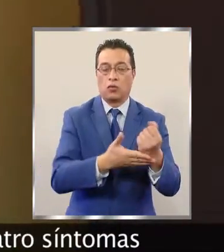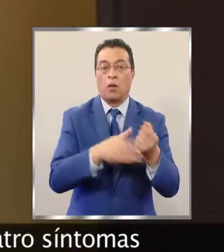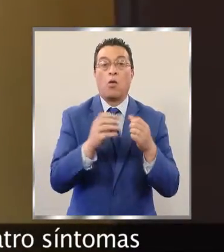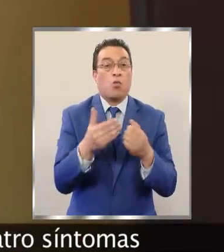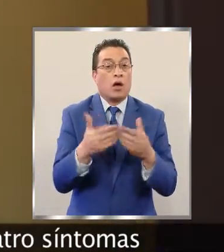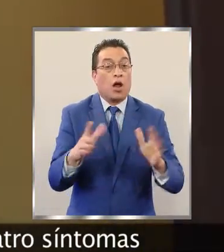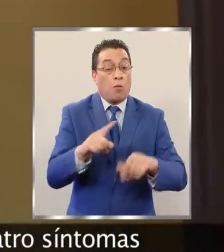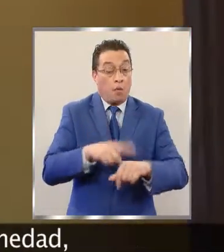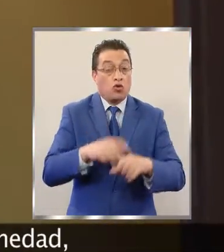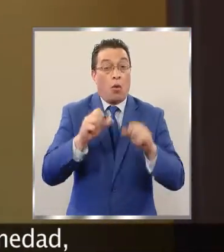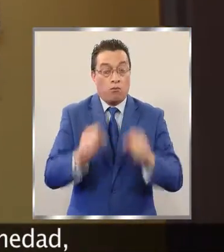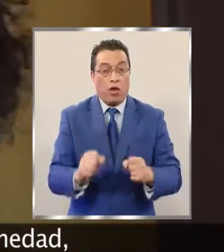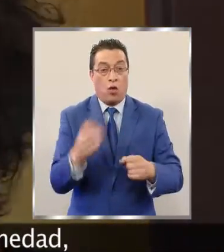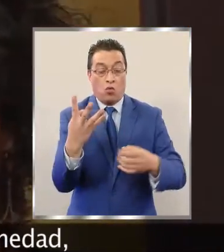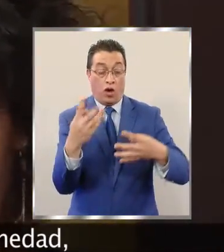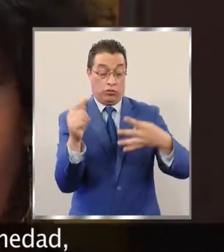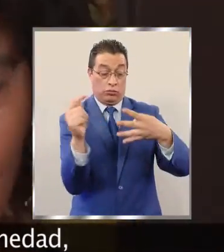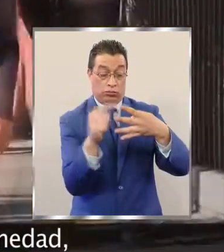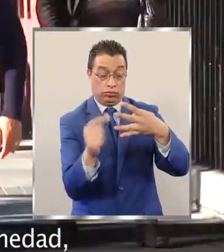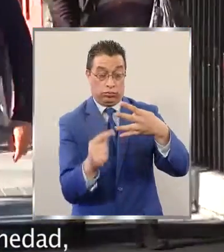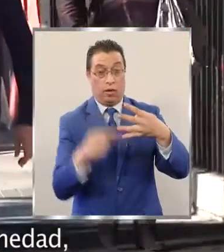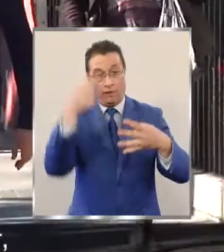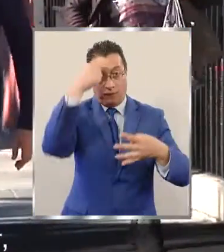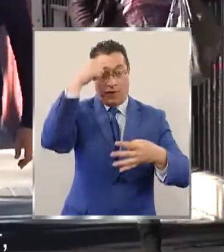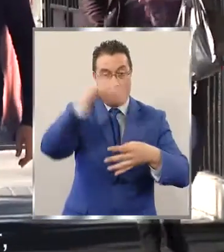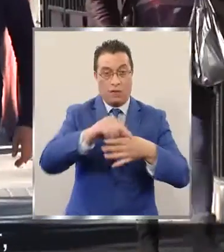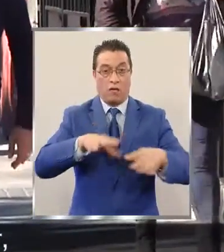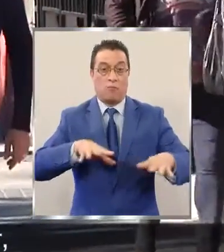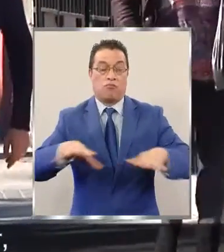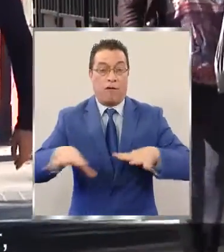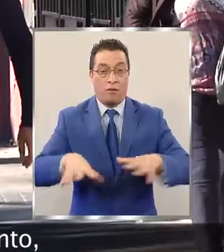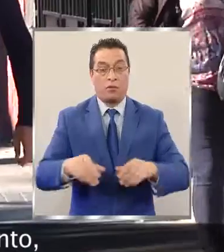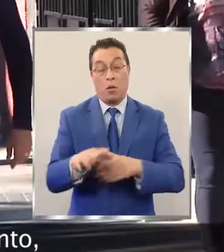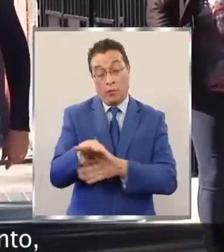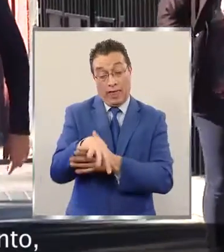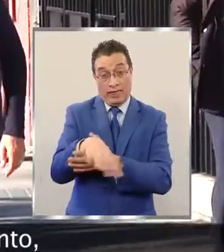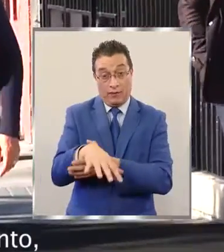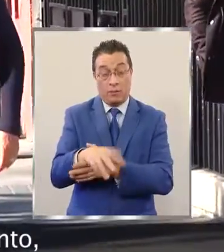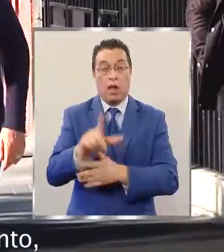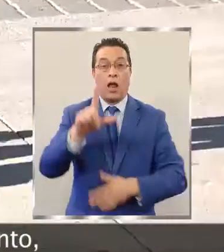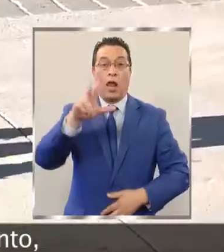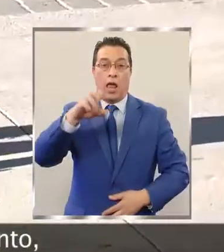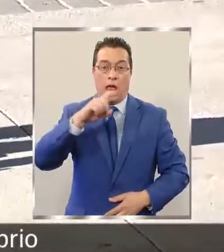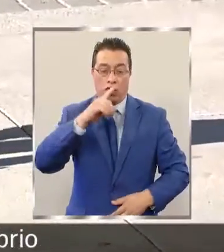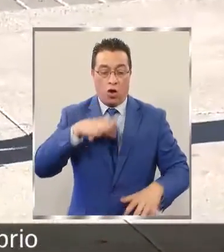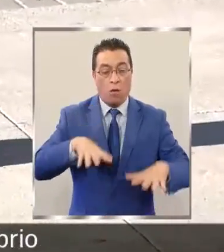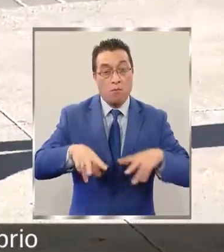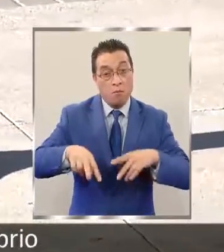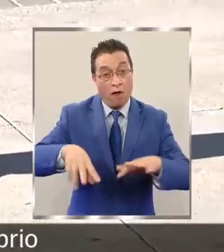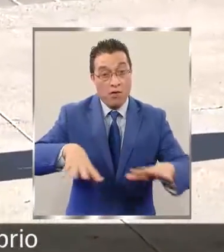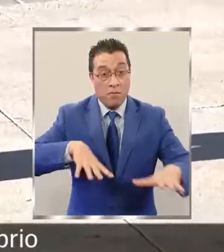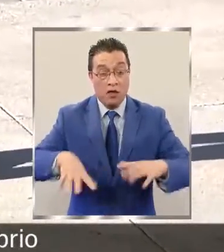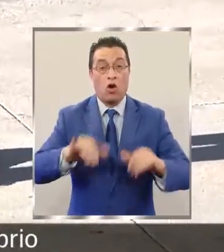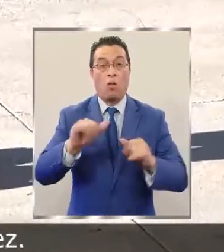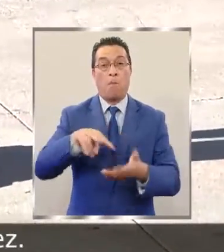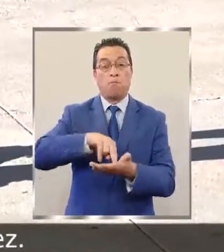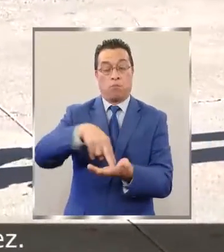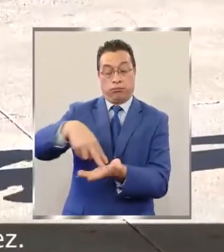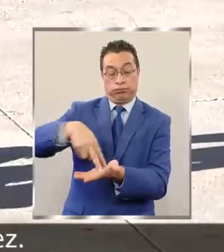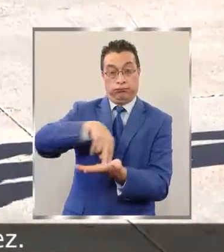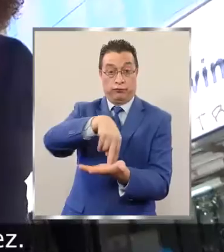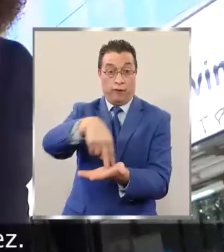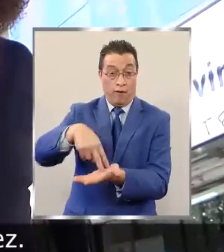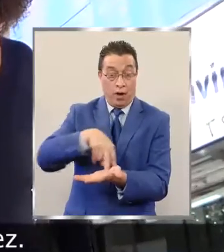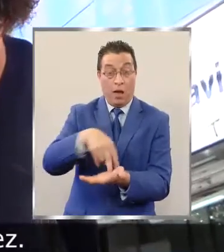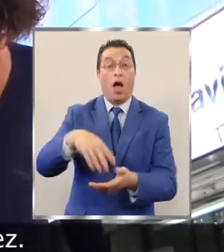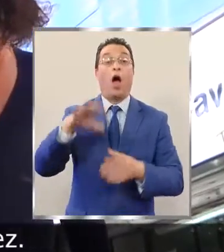padecer uno de los cuatro síntomas motores de esta enfermedad, como son temblor, lentitud de movimiento, problemas de equilibrio o